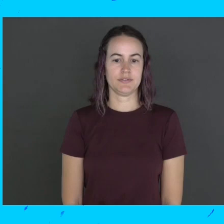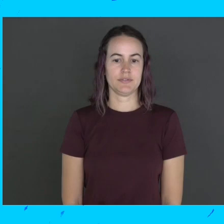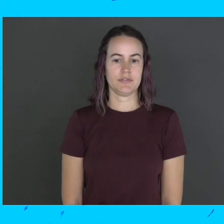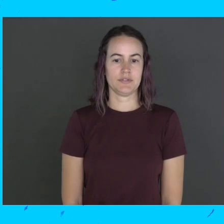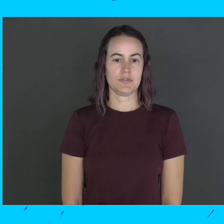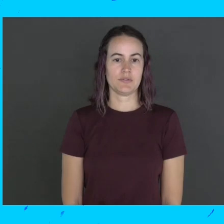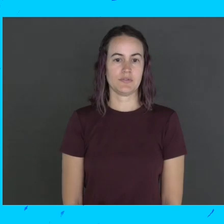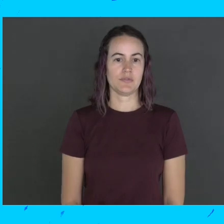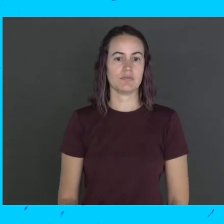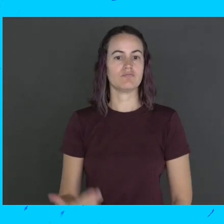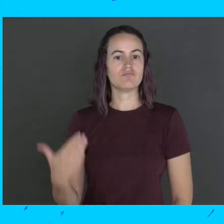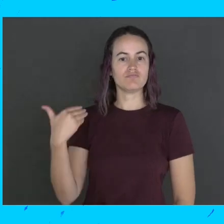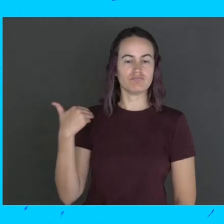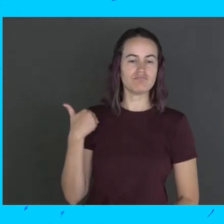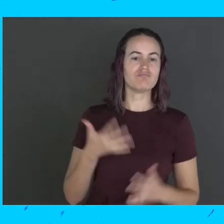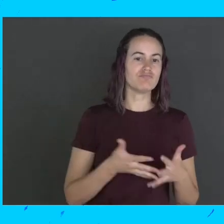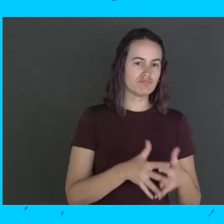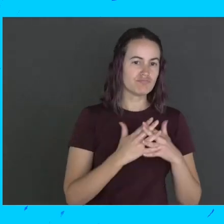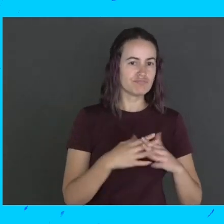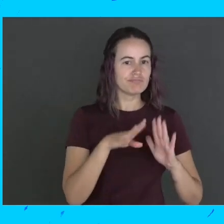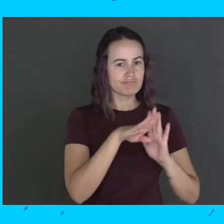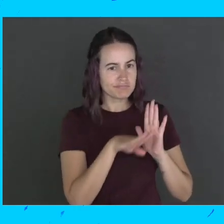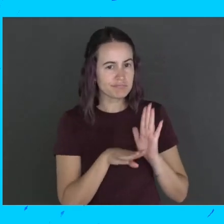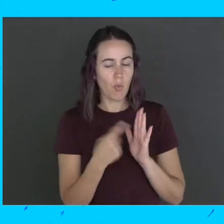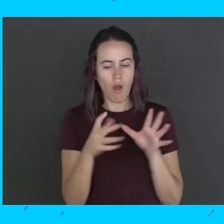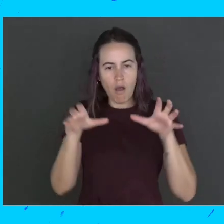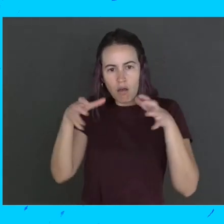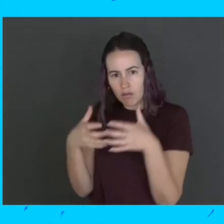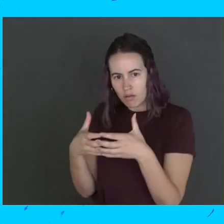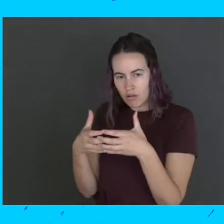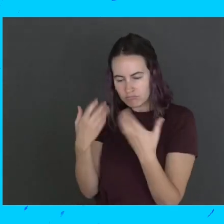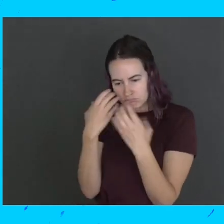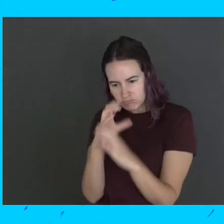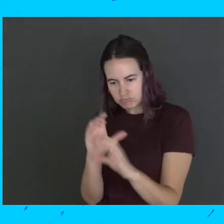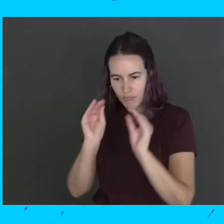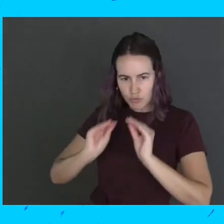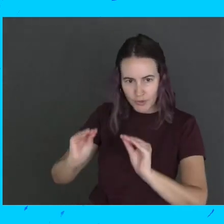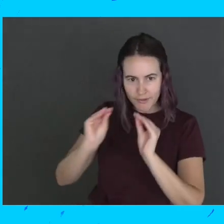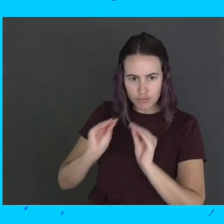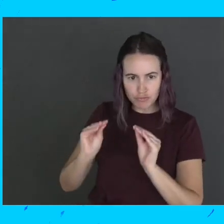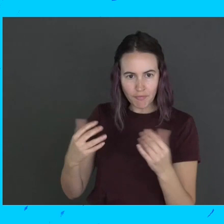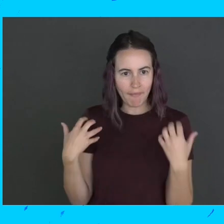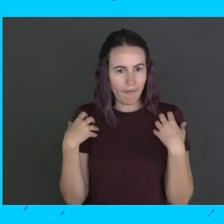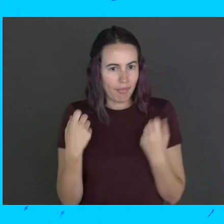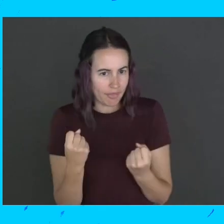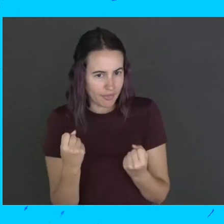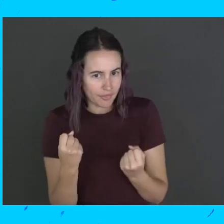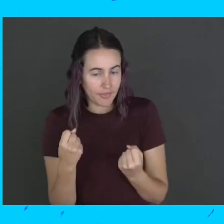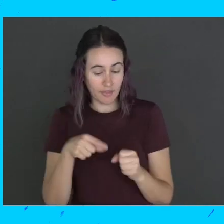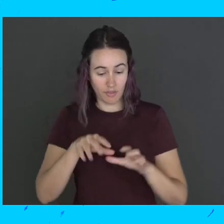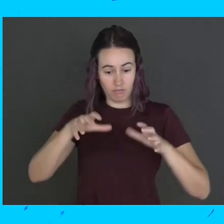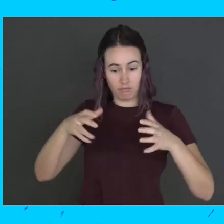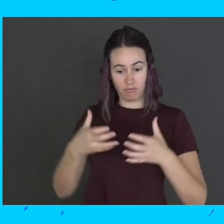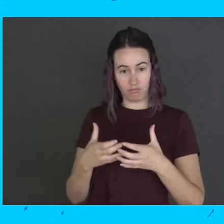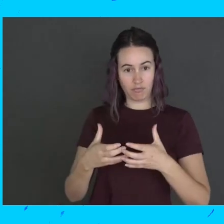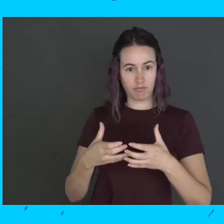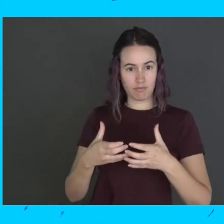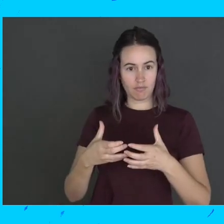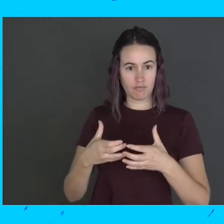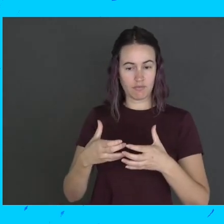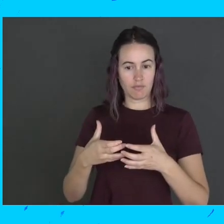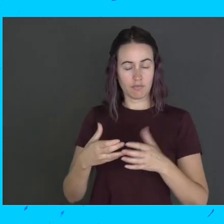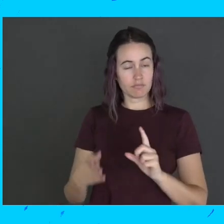de las ONGs, y esto es muy importante para la implementación exitosa. Y también alineado con la iniciativa global,